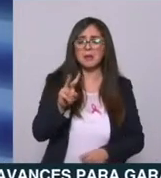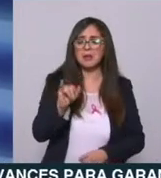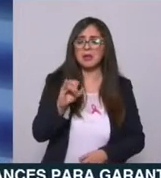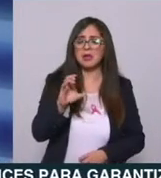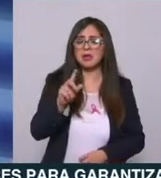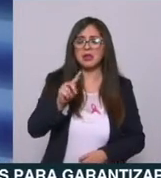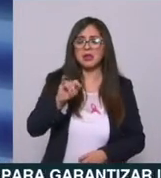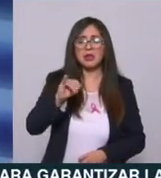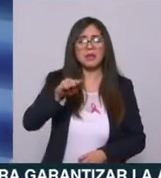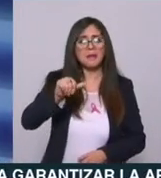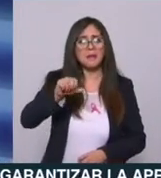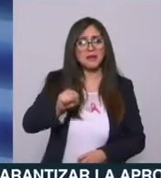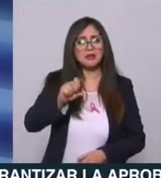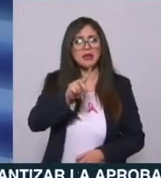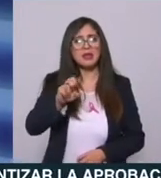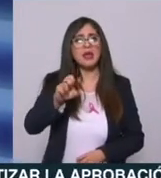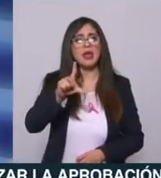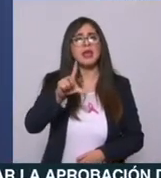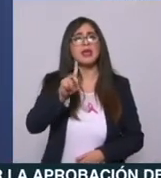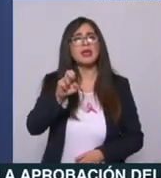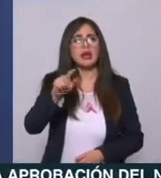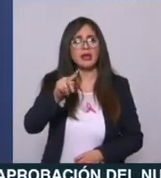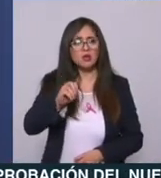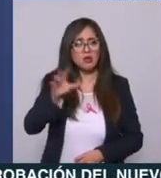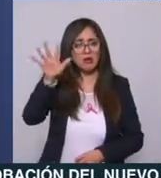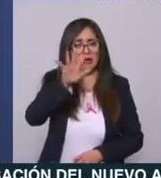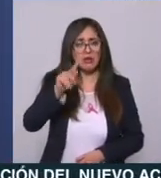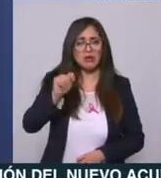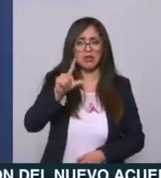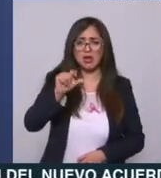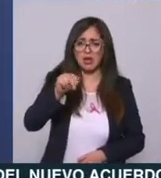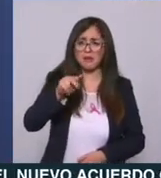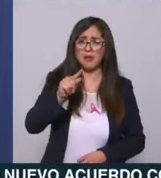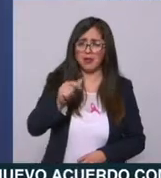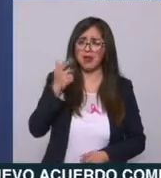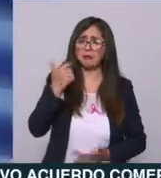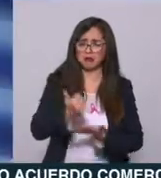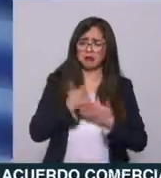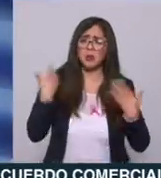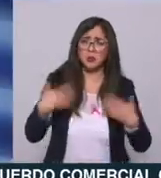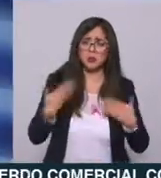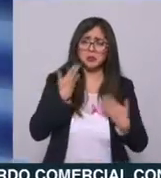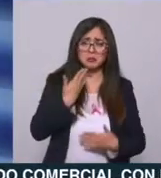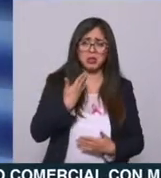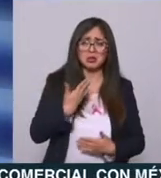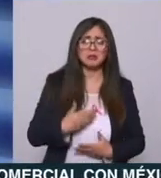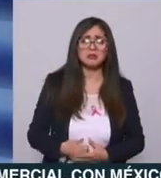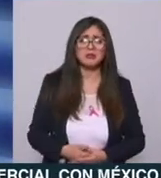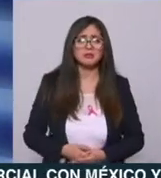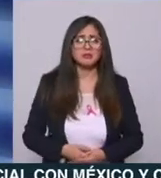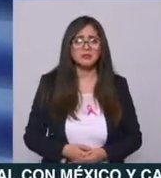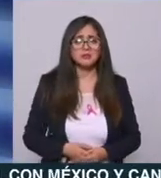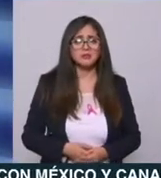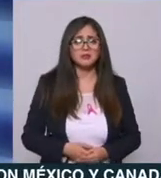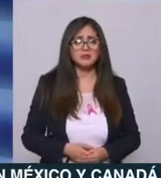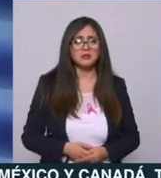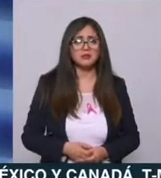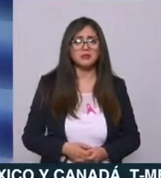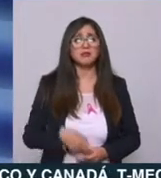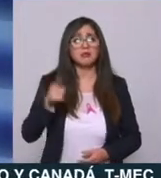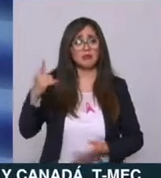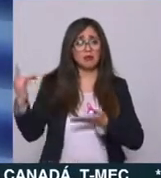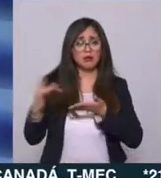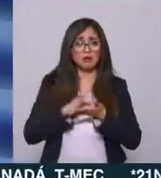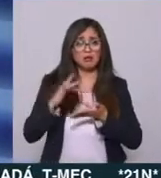Delito, que es del municipio de Tlalnepantla. La verdad nos han apoyado bastante. ¿Cómo las han apoyado? Nos han apoyado a